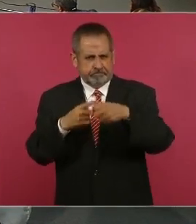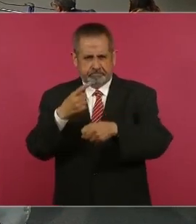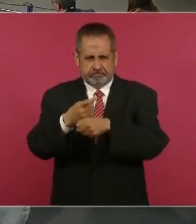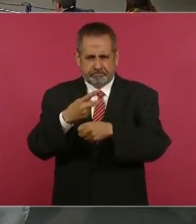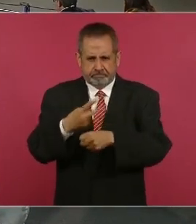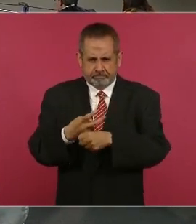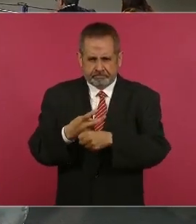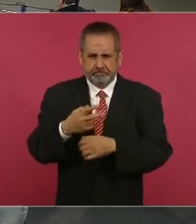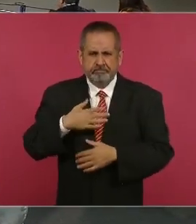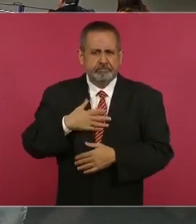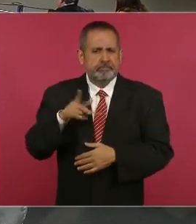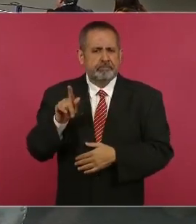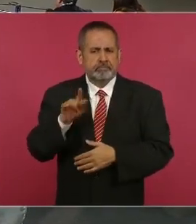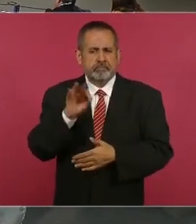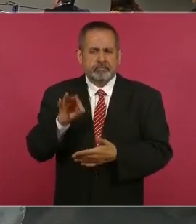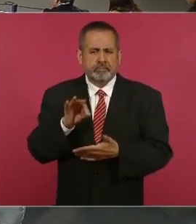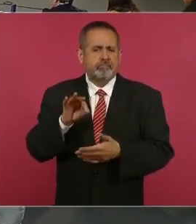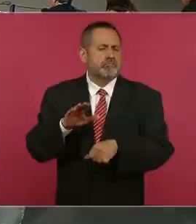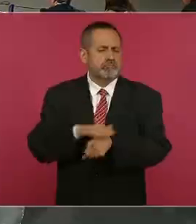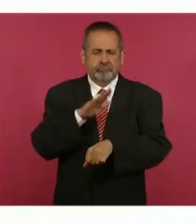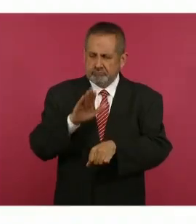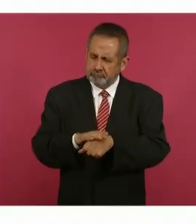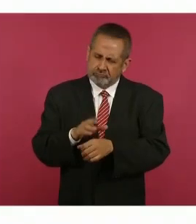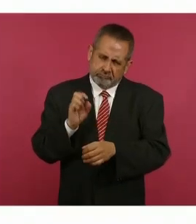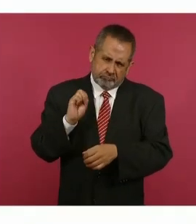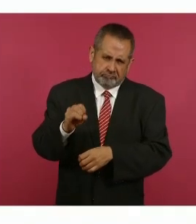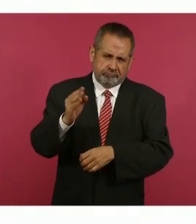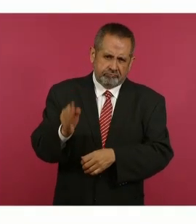70 de aprobación,